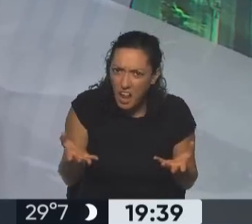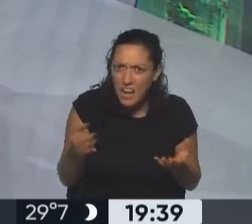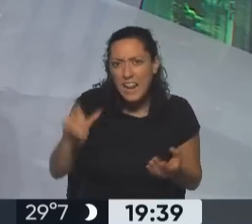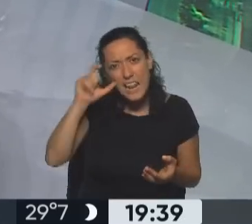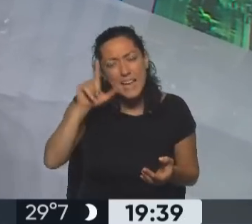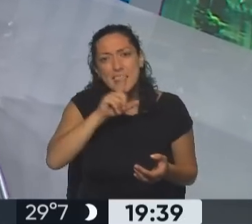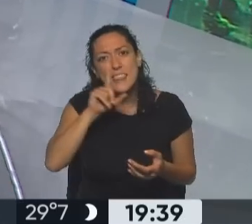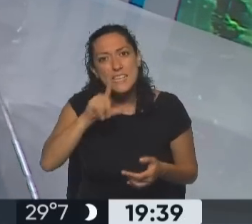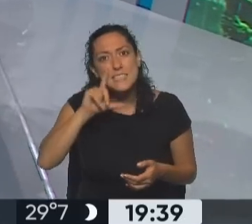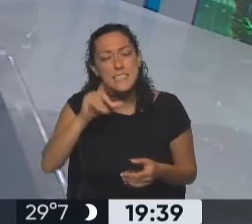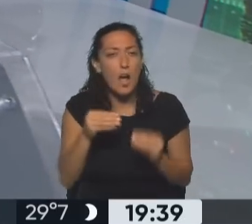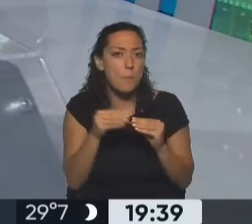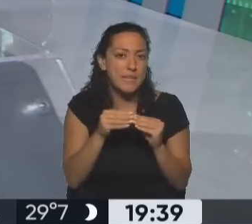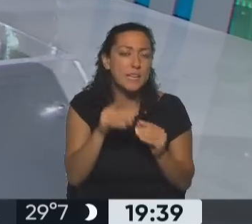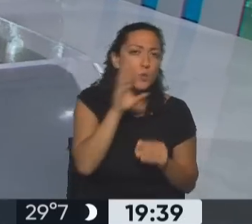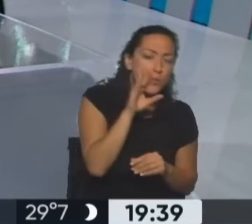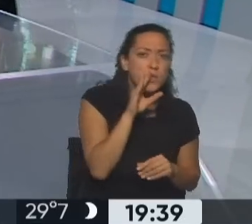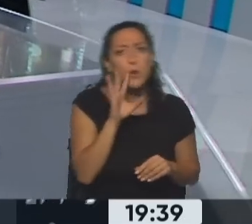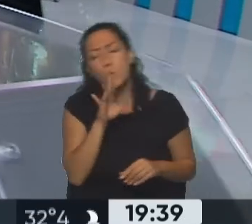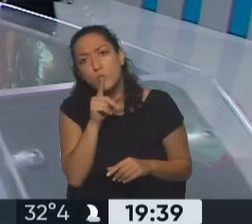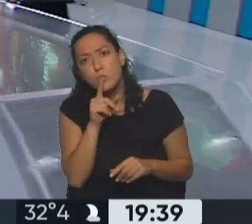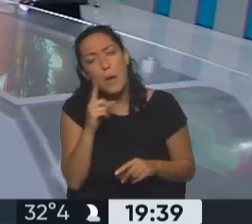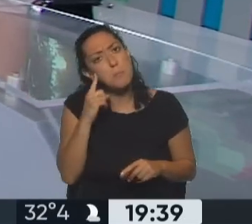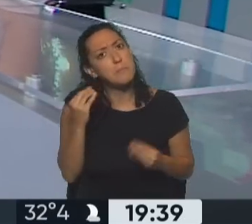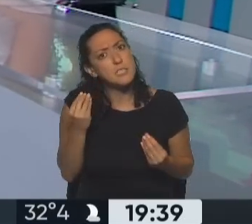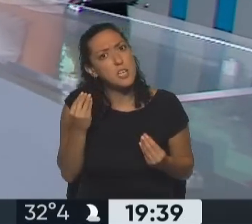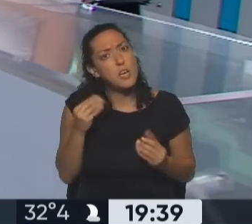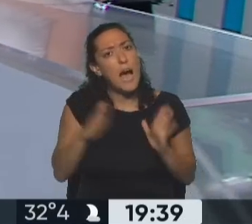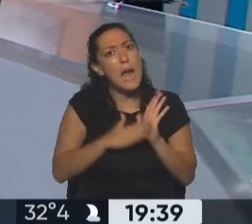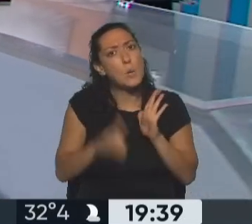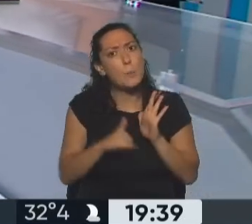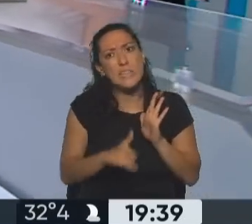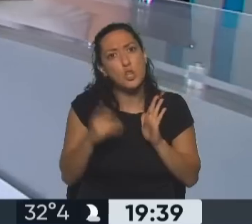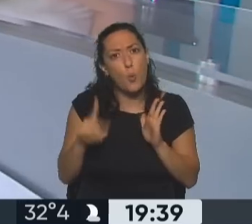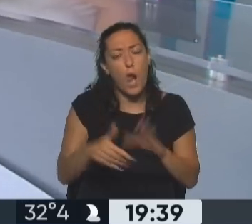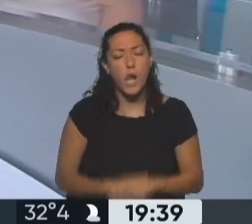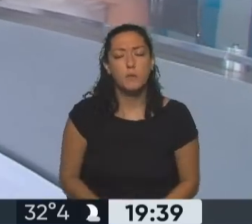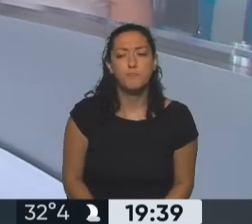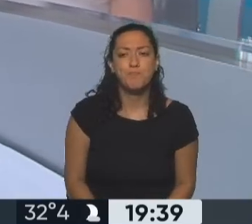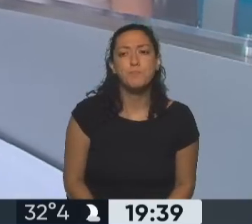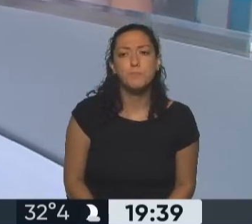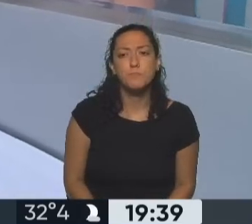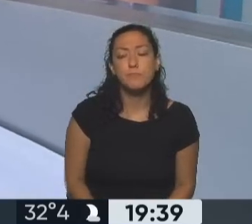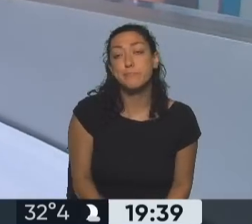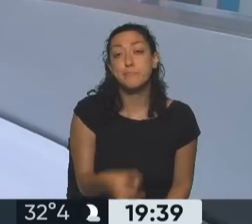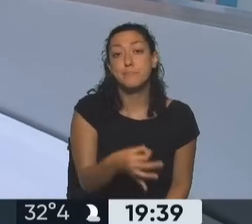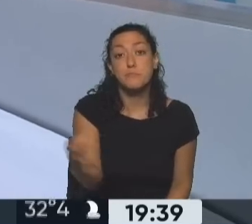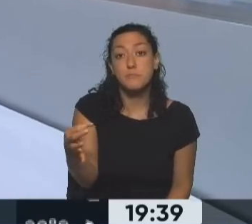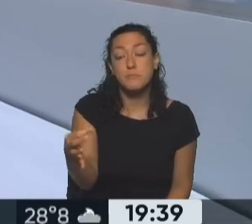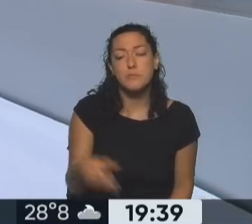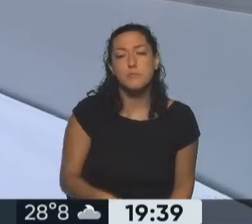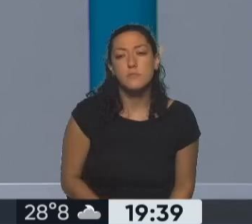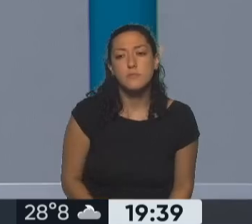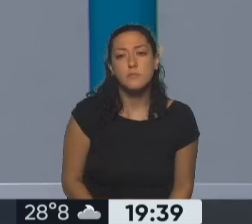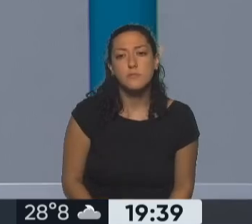cuáles son las posiciones tanto de Estados Unidos como de Rusia? ¿Qué argumenta uno y qué argumenta otro? Exactamente, Diana. Podemos